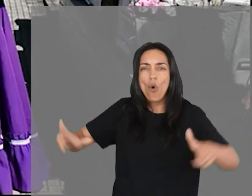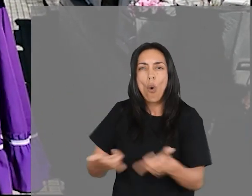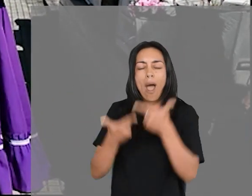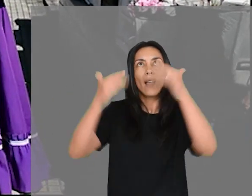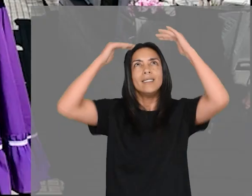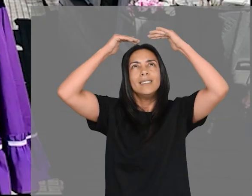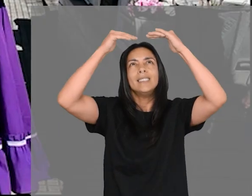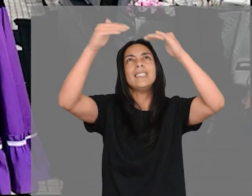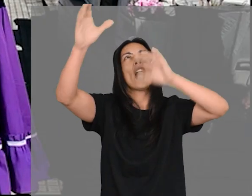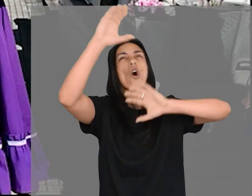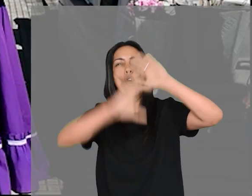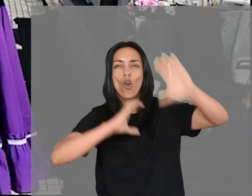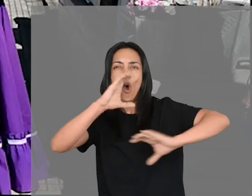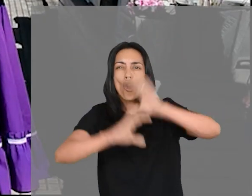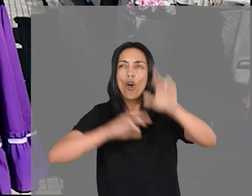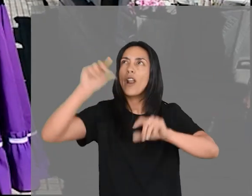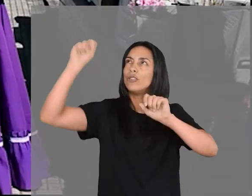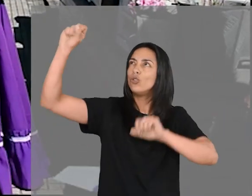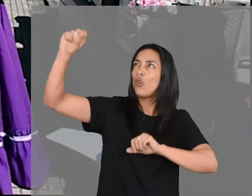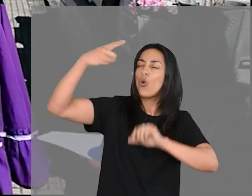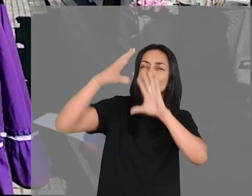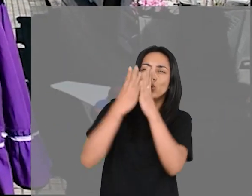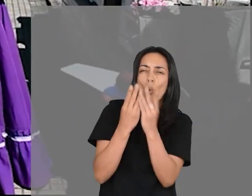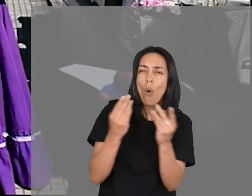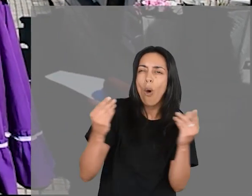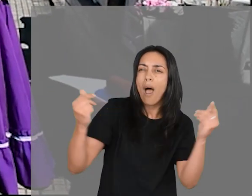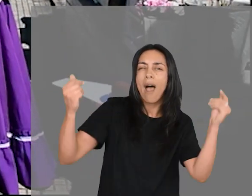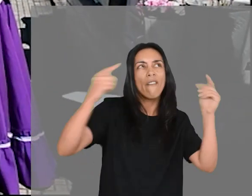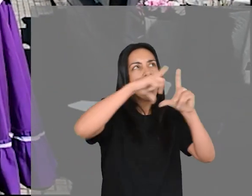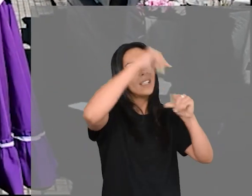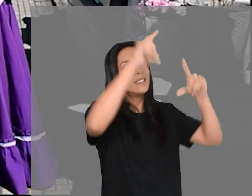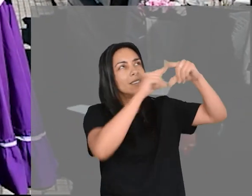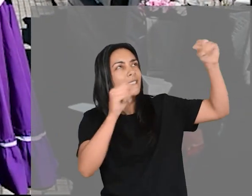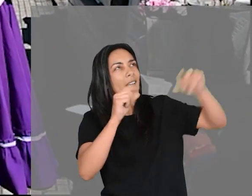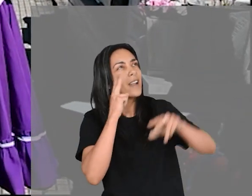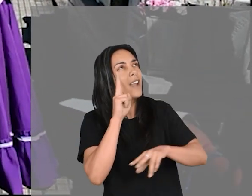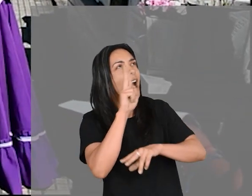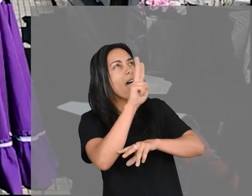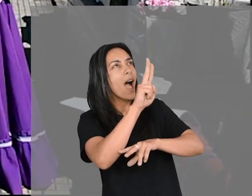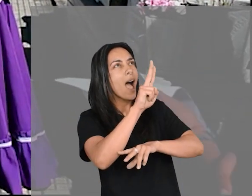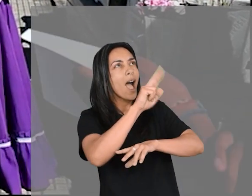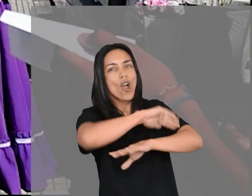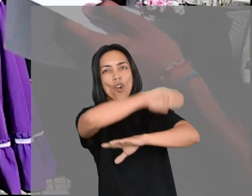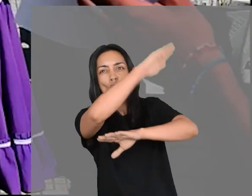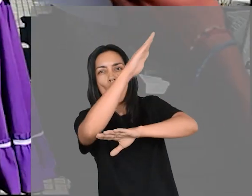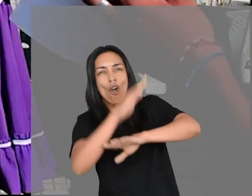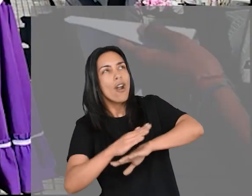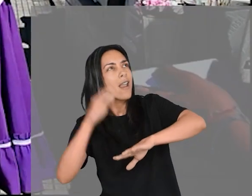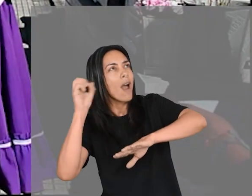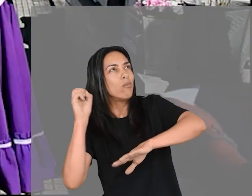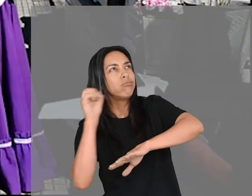luz, sus velos tienden, pálidos sus astros en el oriente, asoma en la